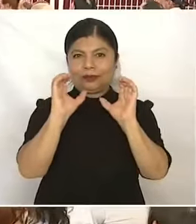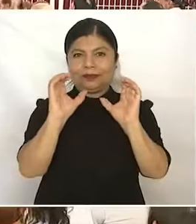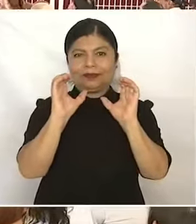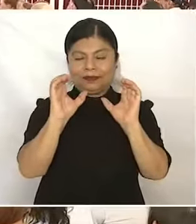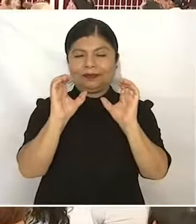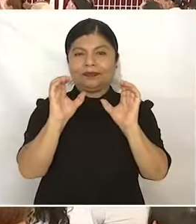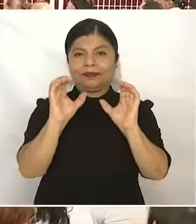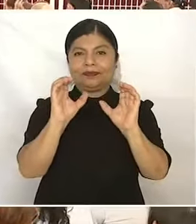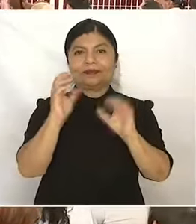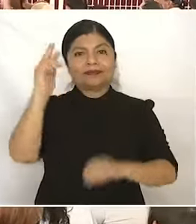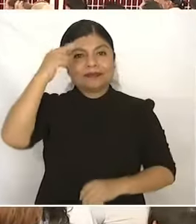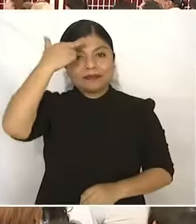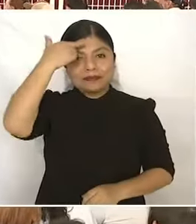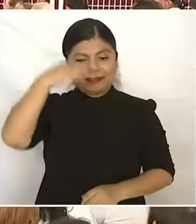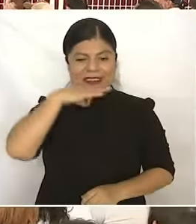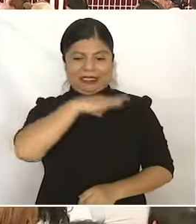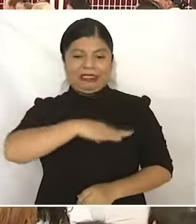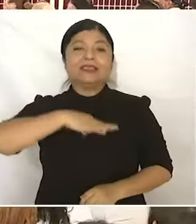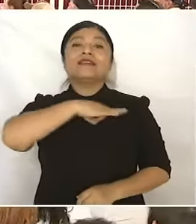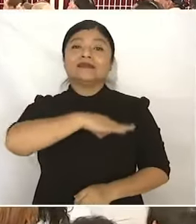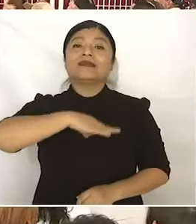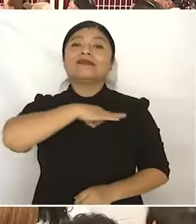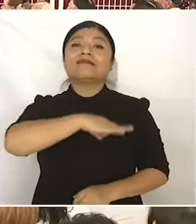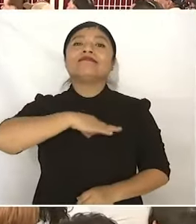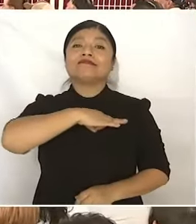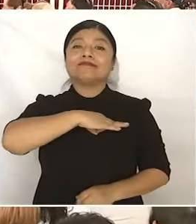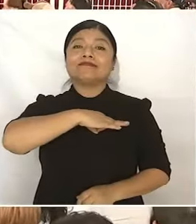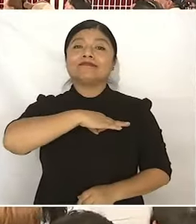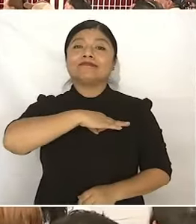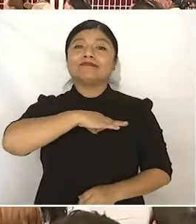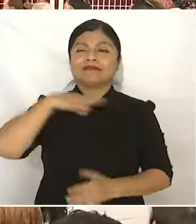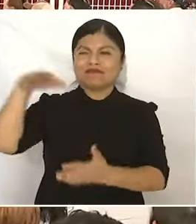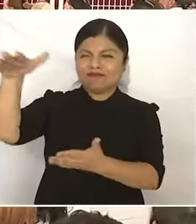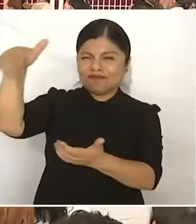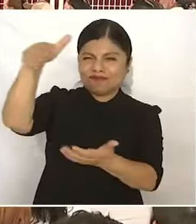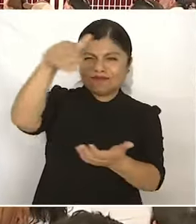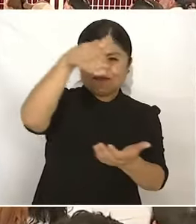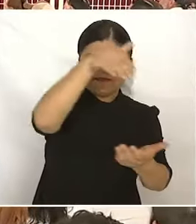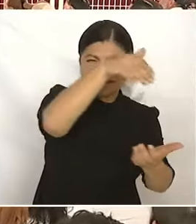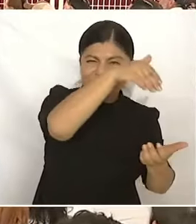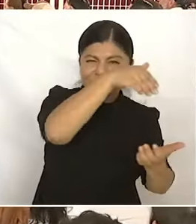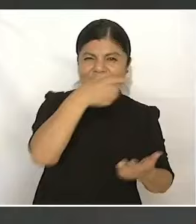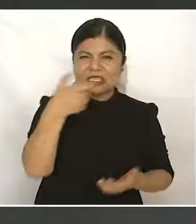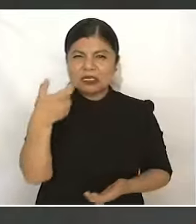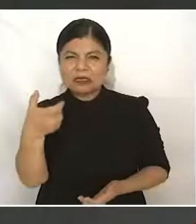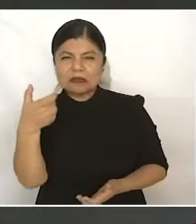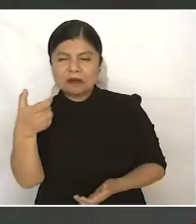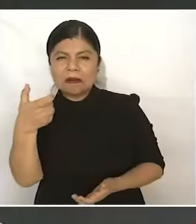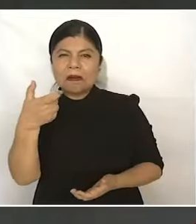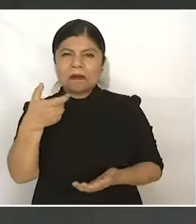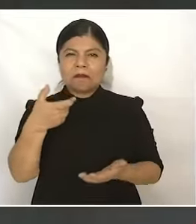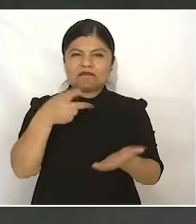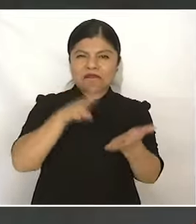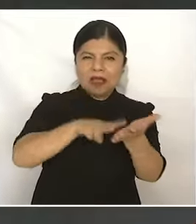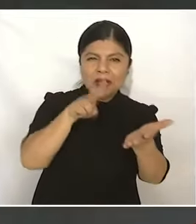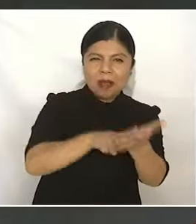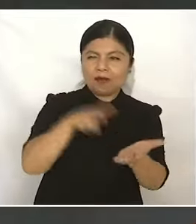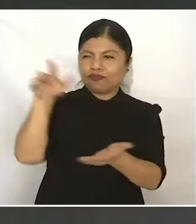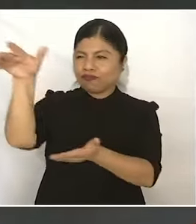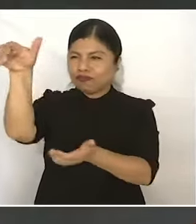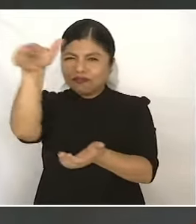Acuérdense, la felicidad no es acumular bienes materiales, no es acumular riqueza. La felicidad es estar bien con